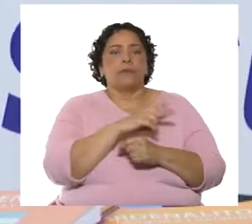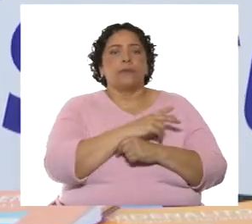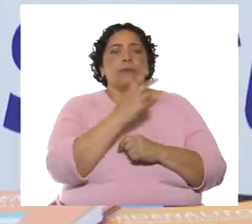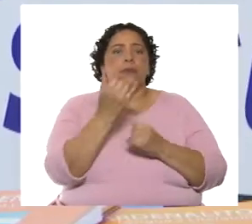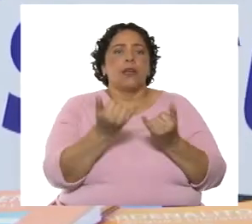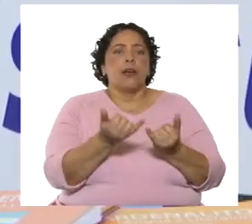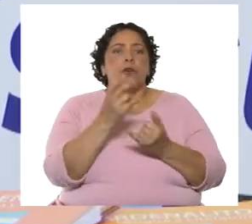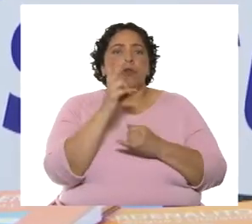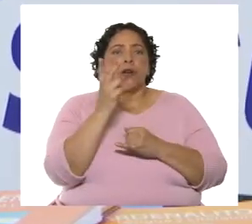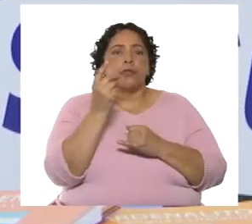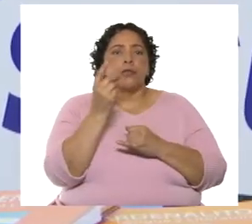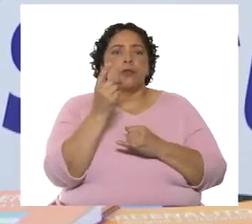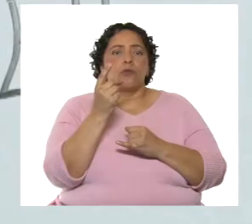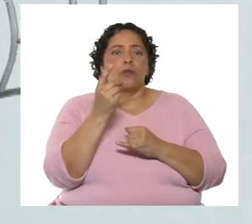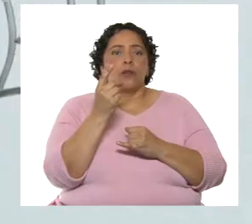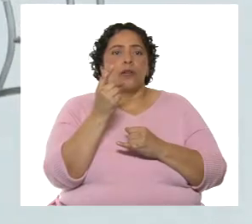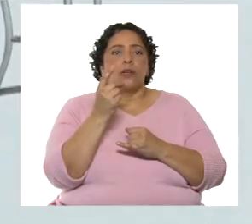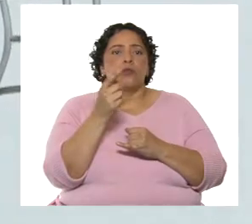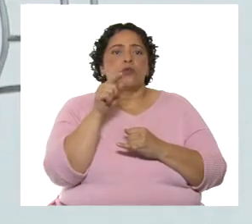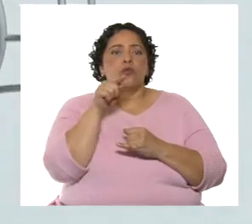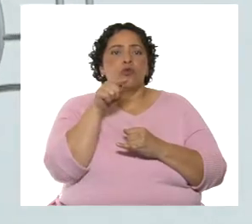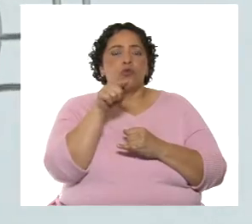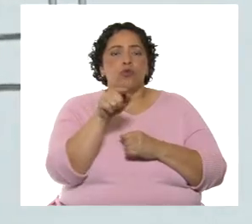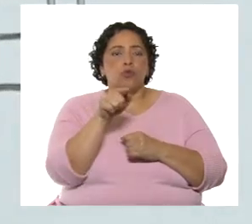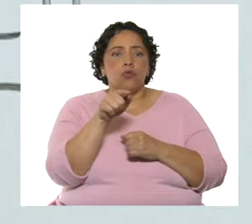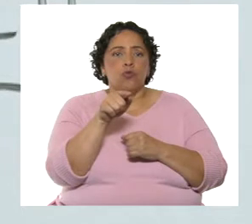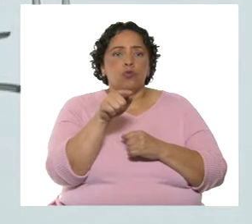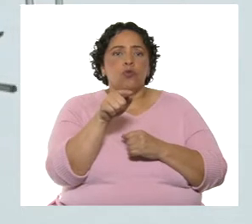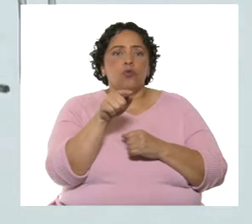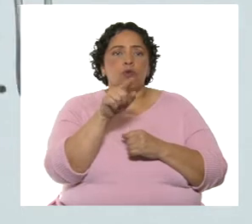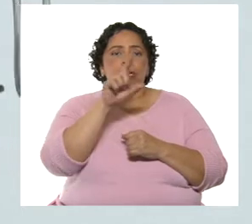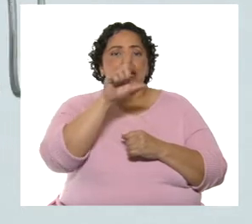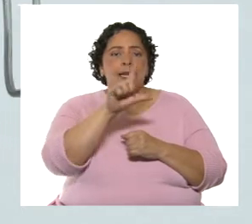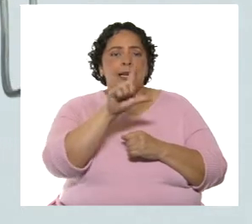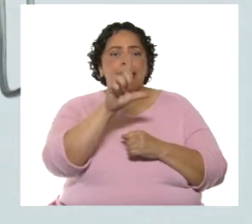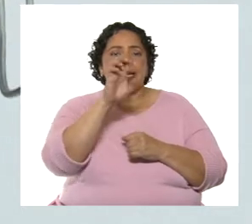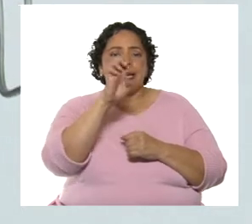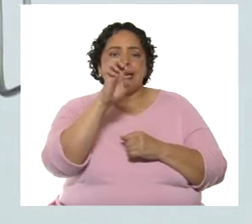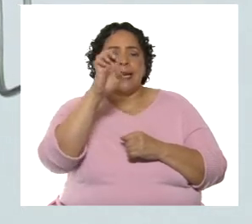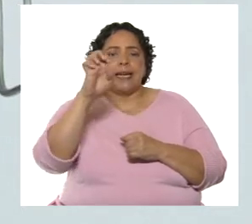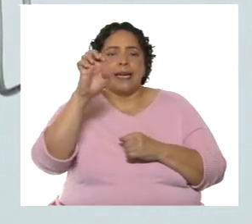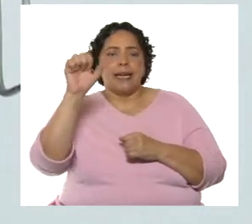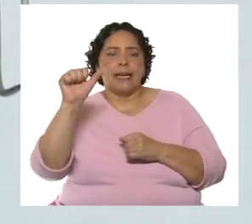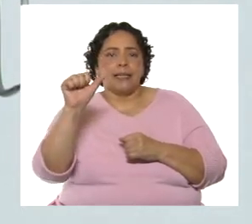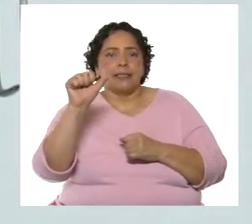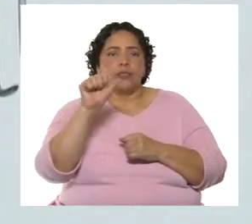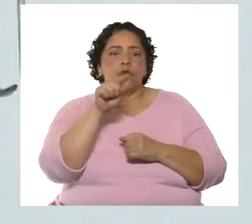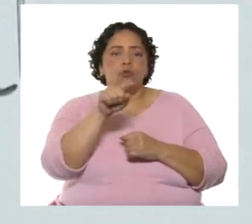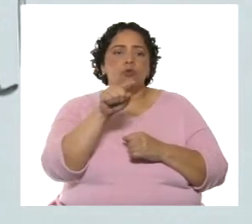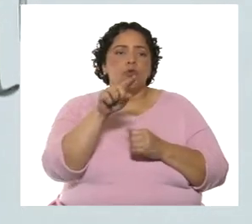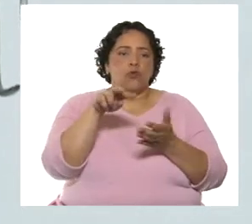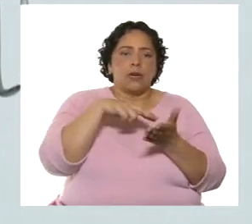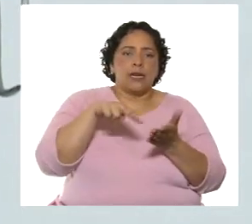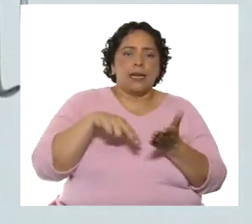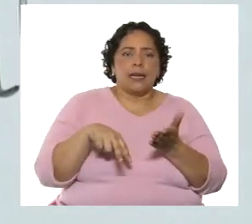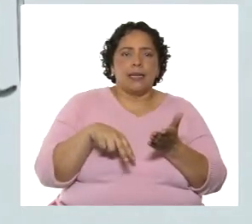persona singular sería tú, tú lees. En la tercera persona, pero ahora esta vez en